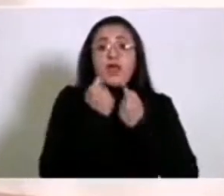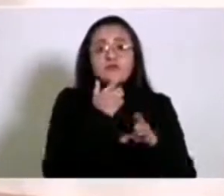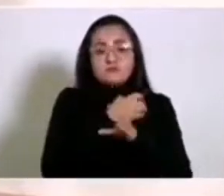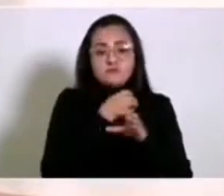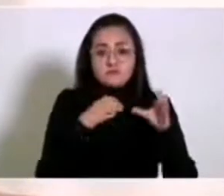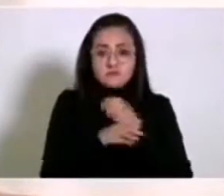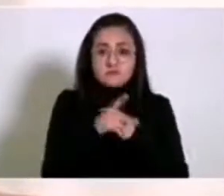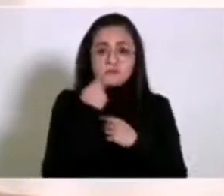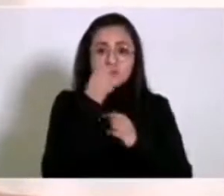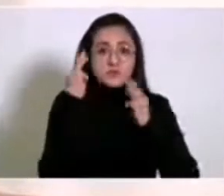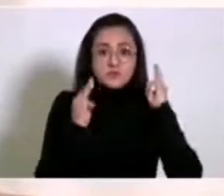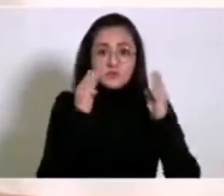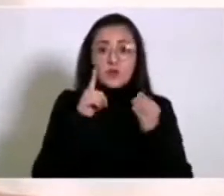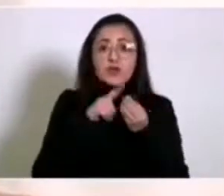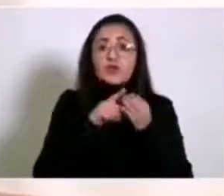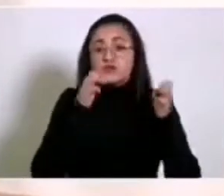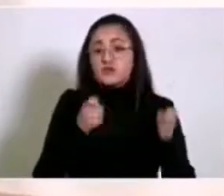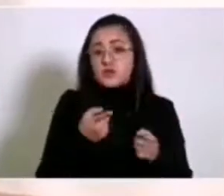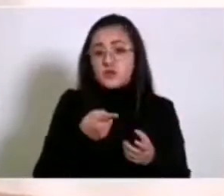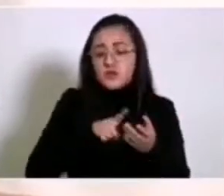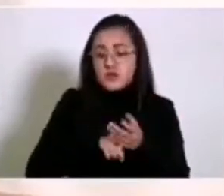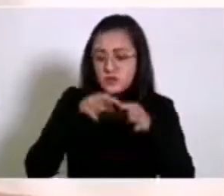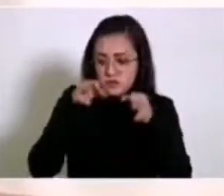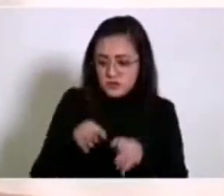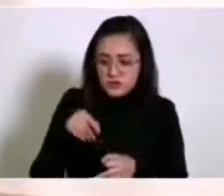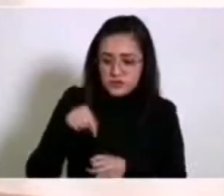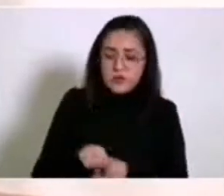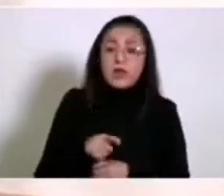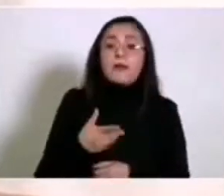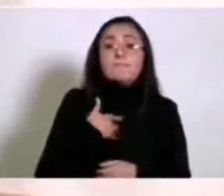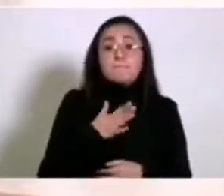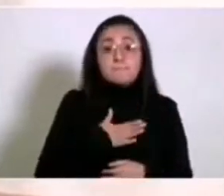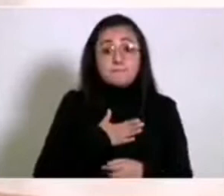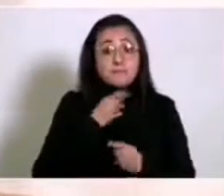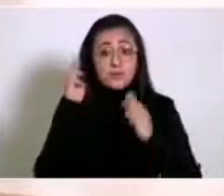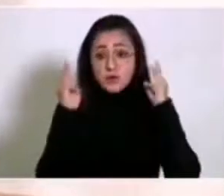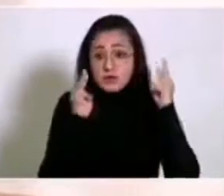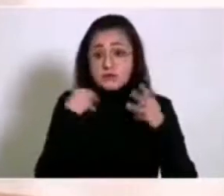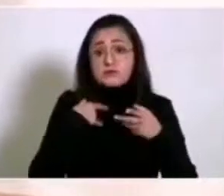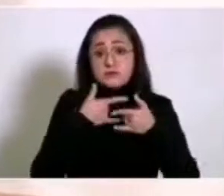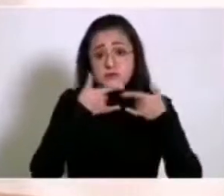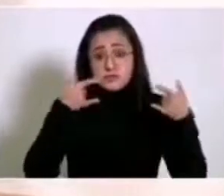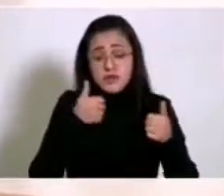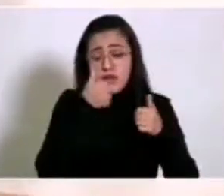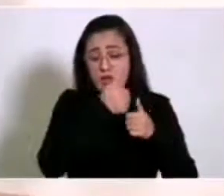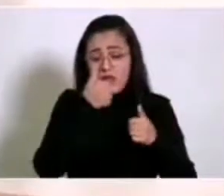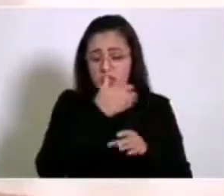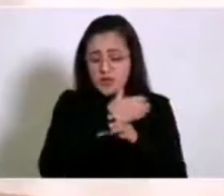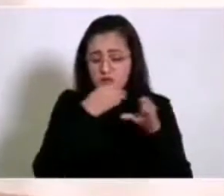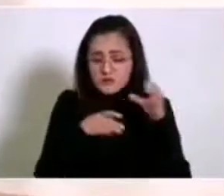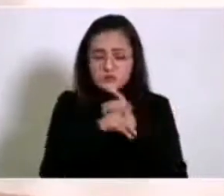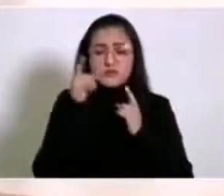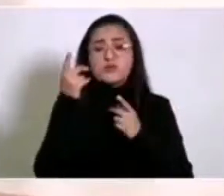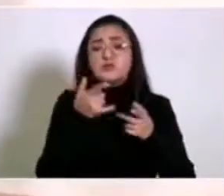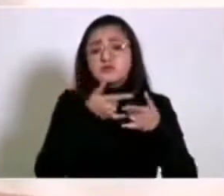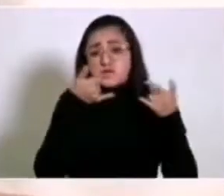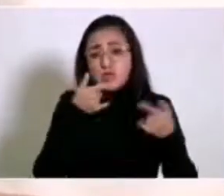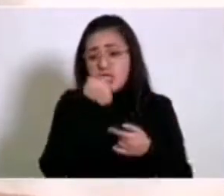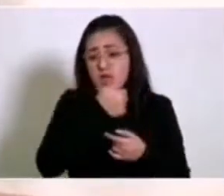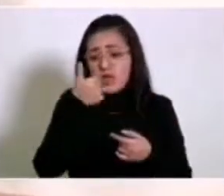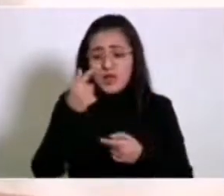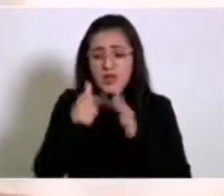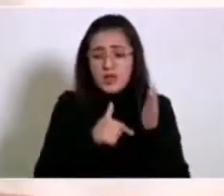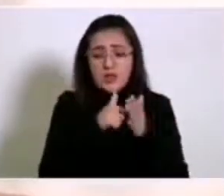objetos a sus museos donde están las colecciones de origen estos son nuestros museos en la historia de cada colección en la historia de cada lugar